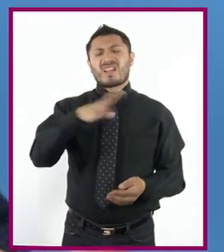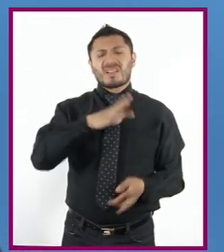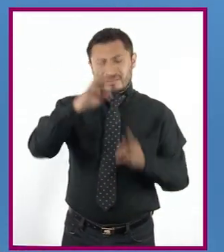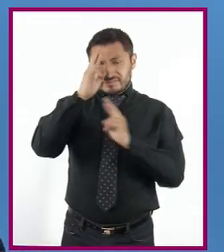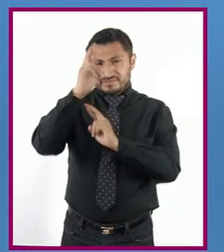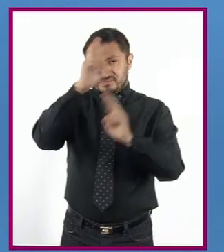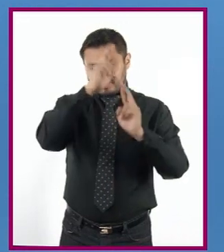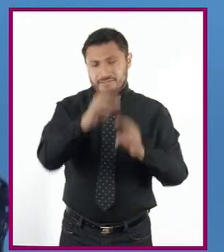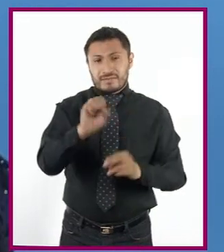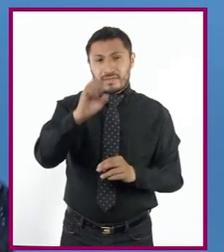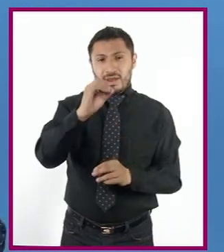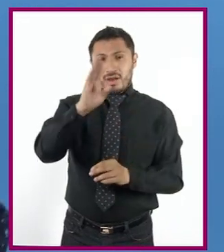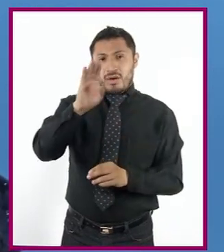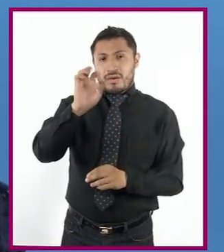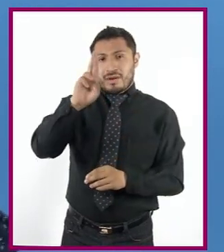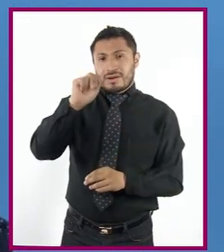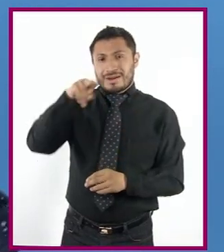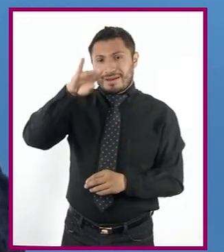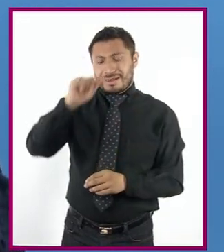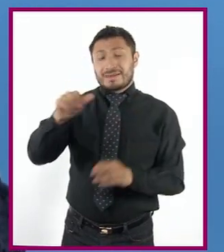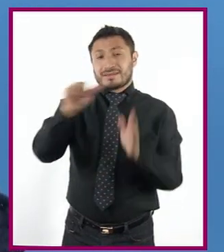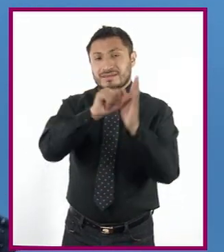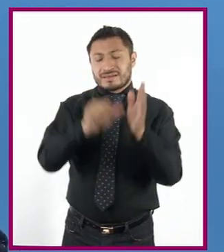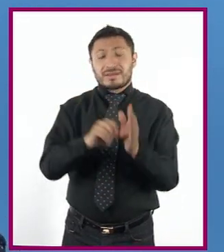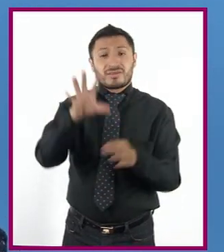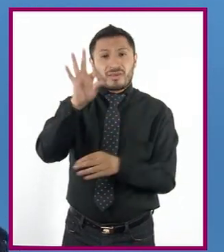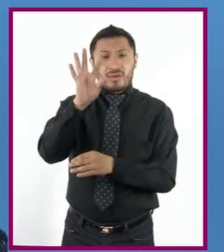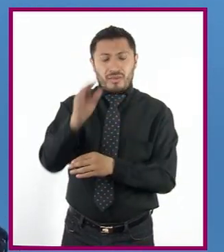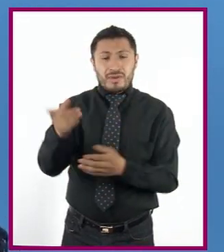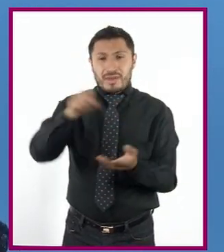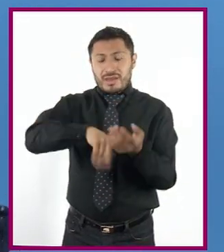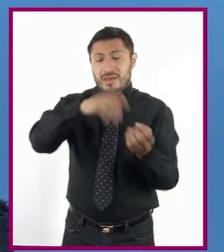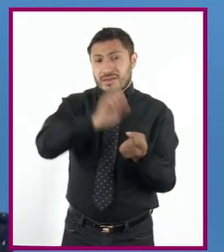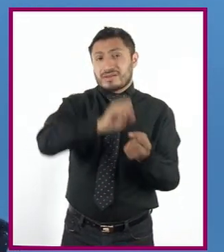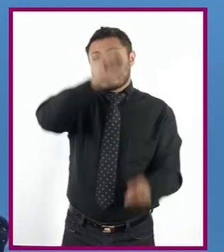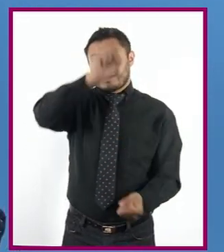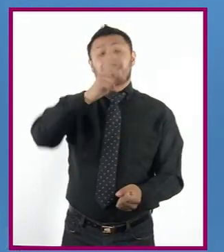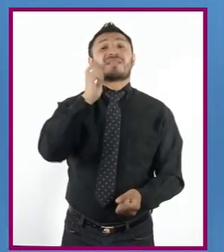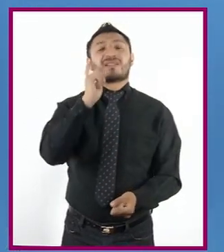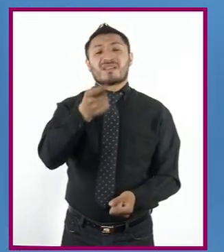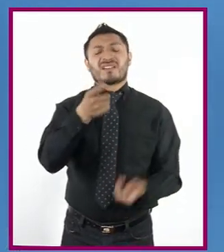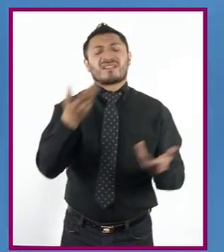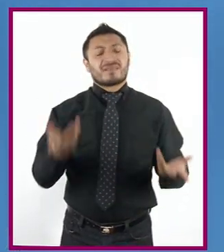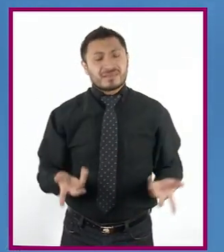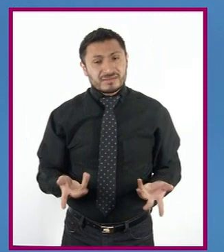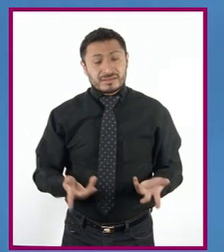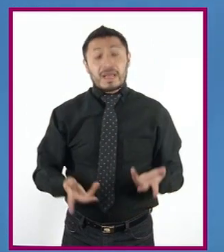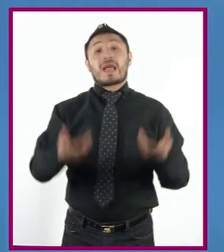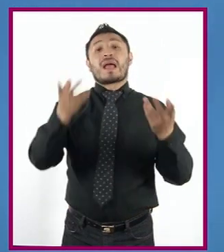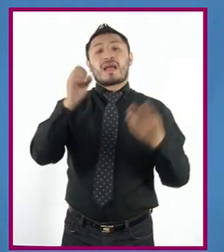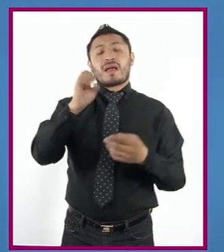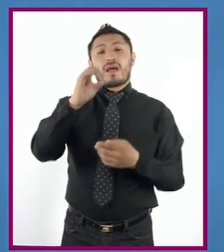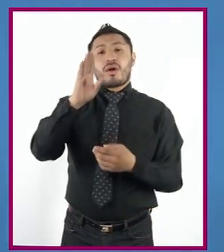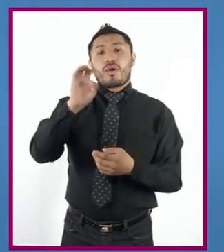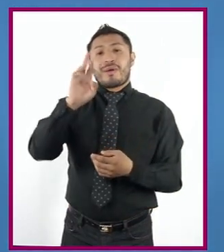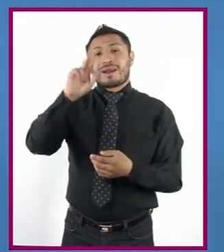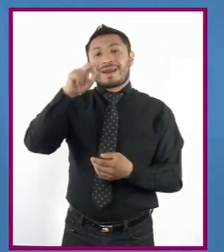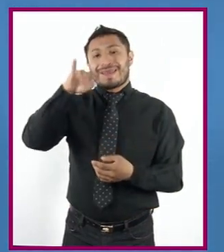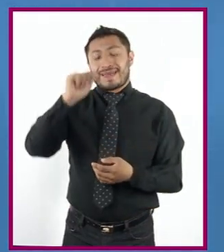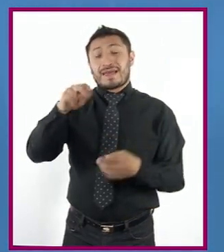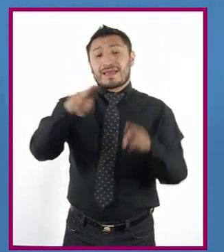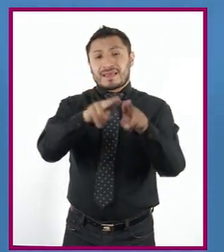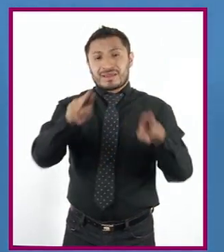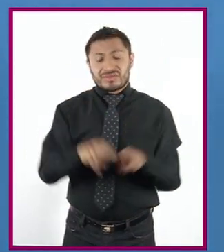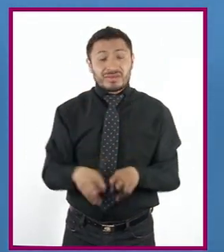a la soberanía. El artículo 40 de nuestra Constitución Política menciona: la soberanía nacional